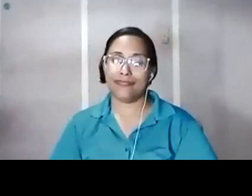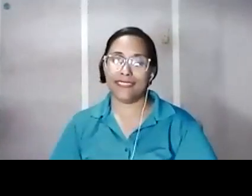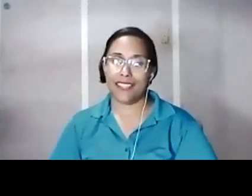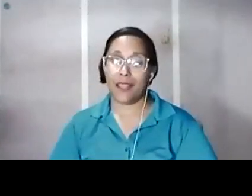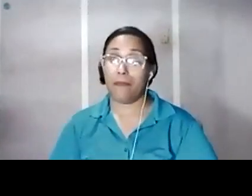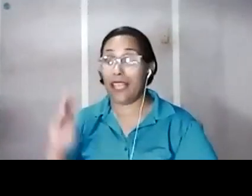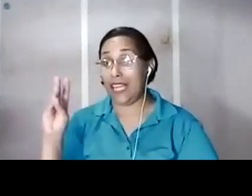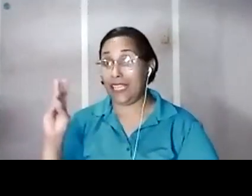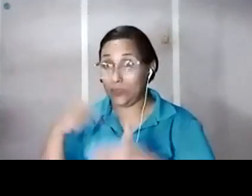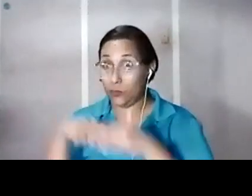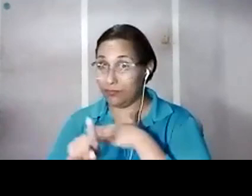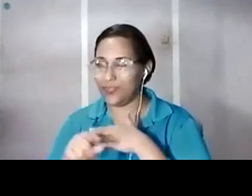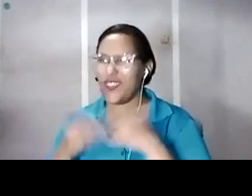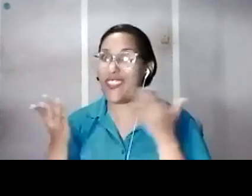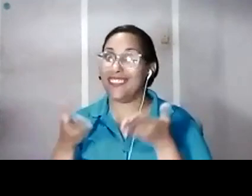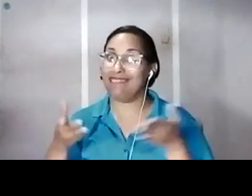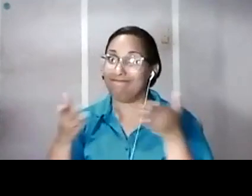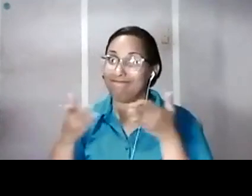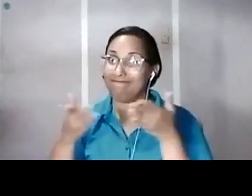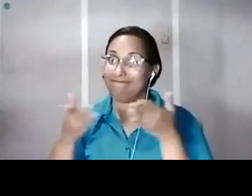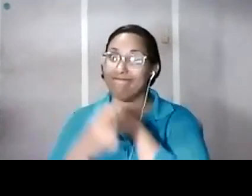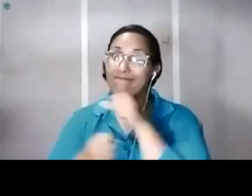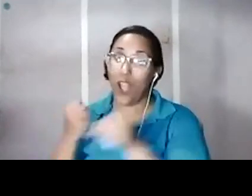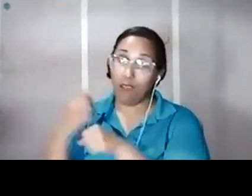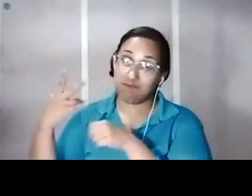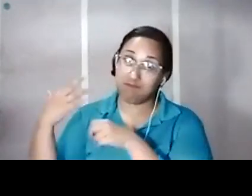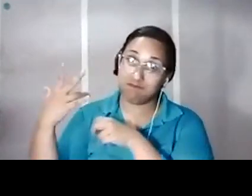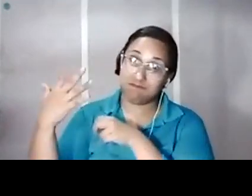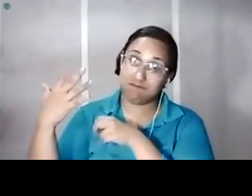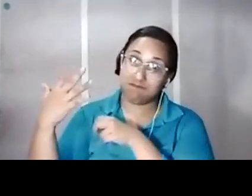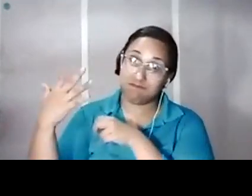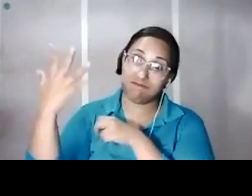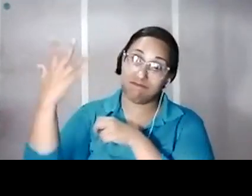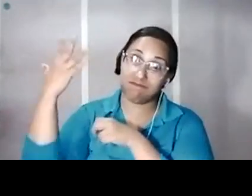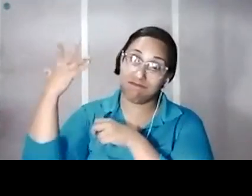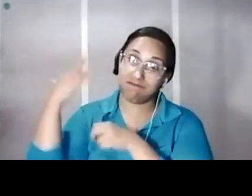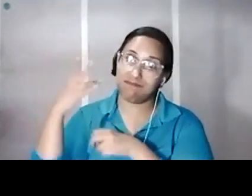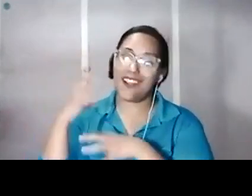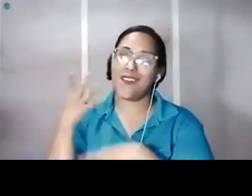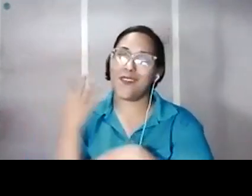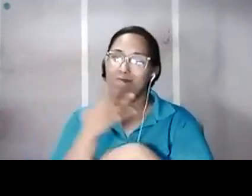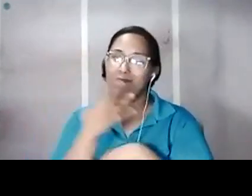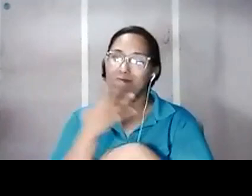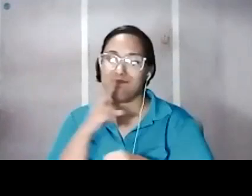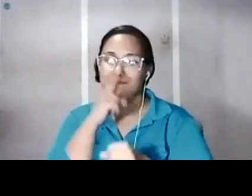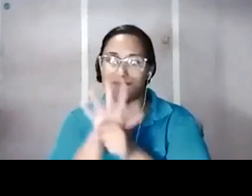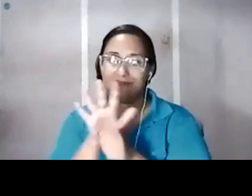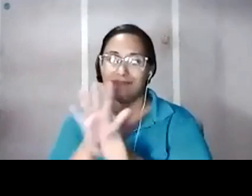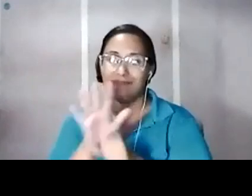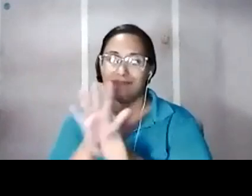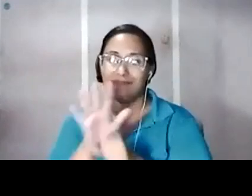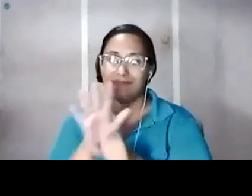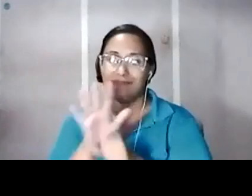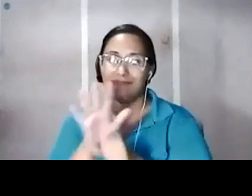y heme aquí tantos años después. Cumpliendo. Sí. Muy